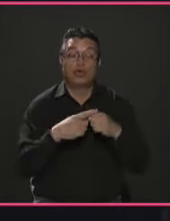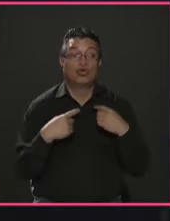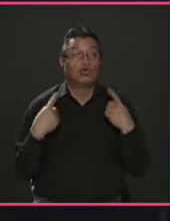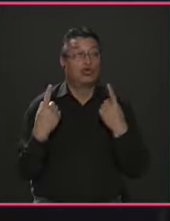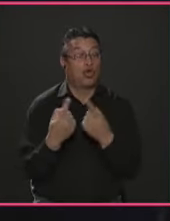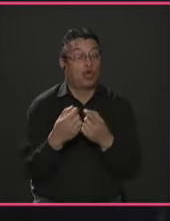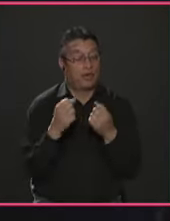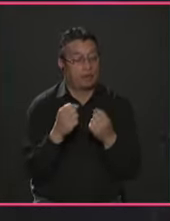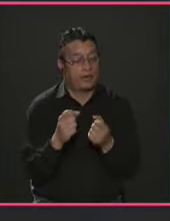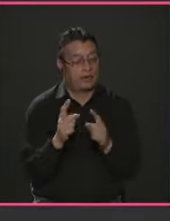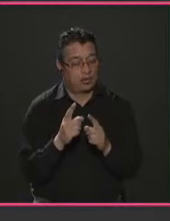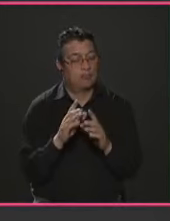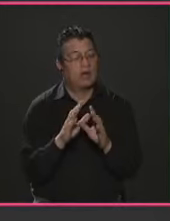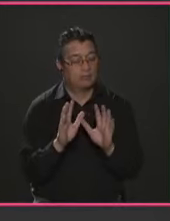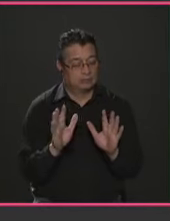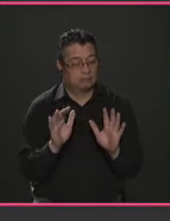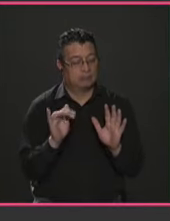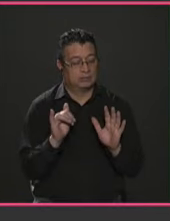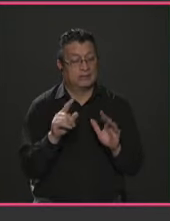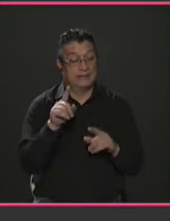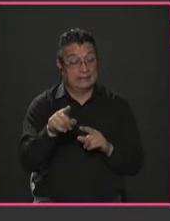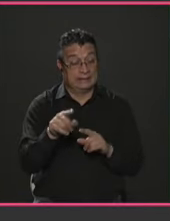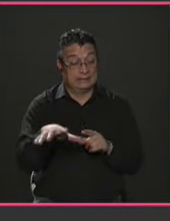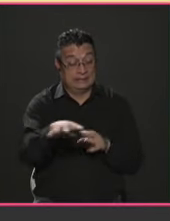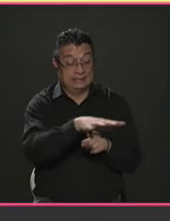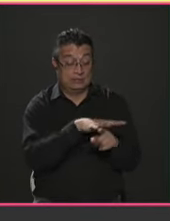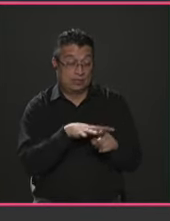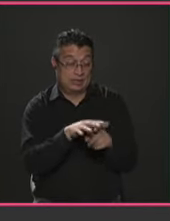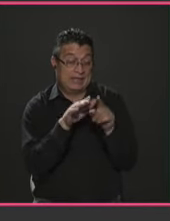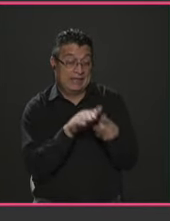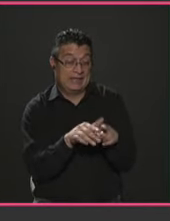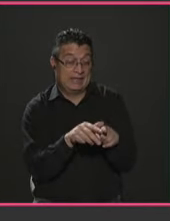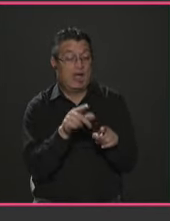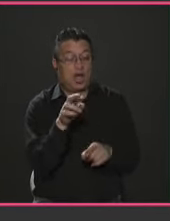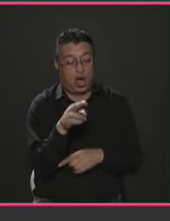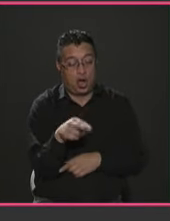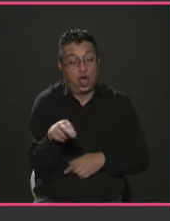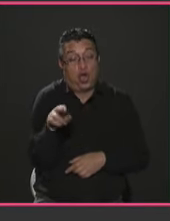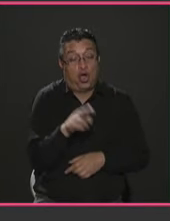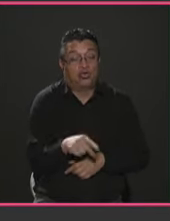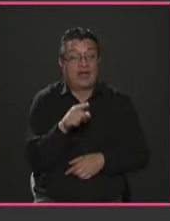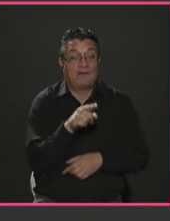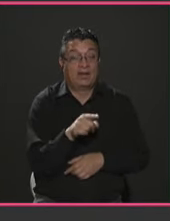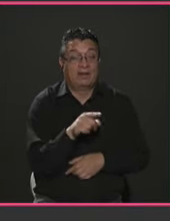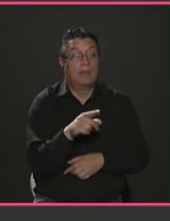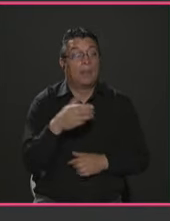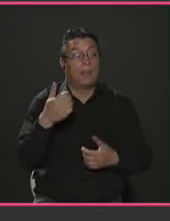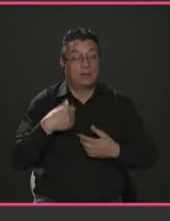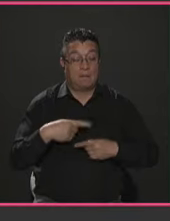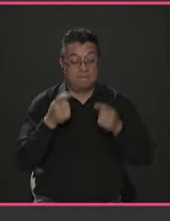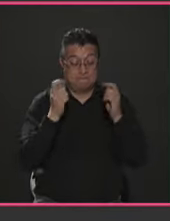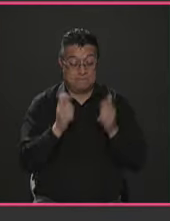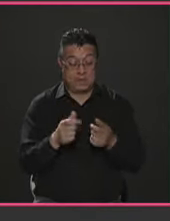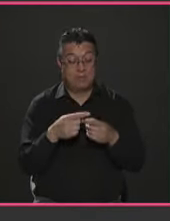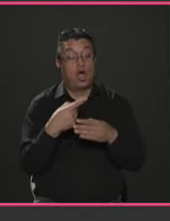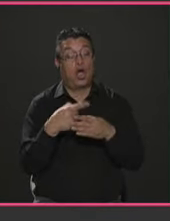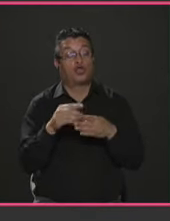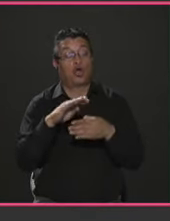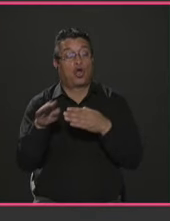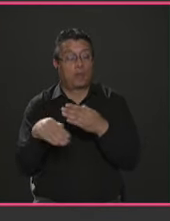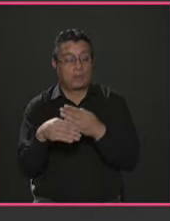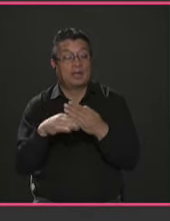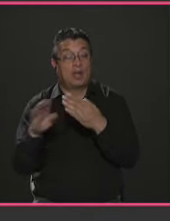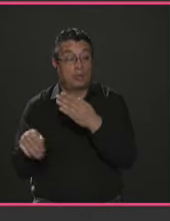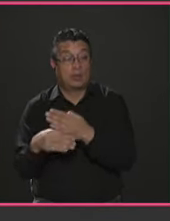lo van a poder hacer Estamos de acuerdo en ese escenario otra vez las competencias complementarias a los